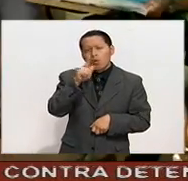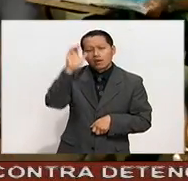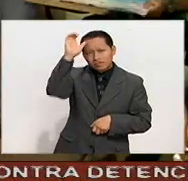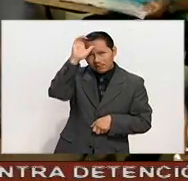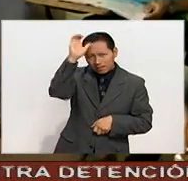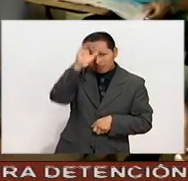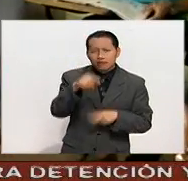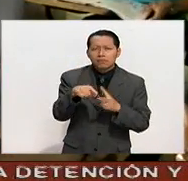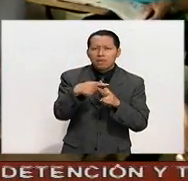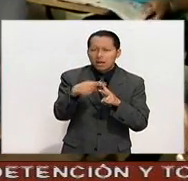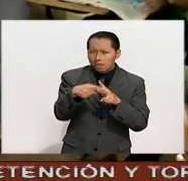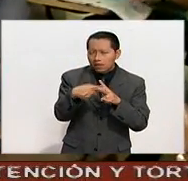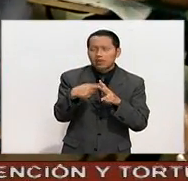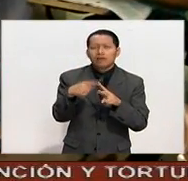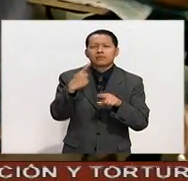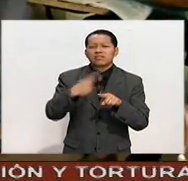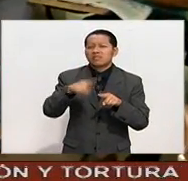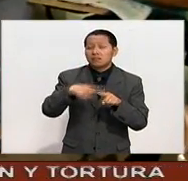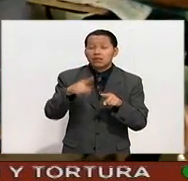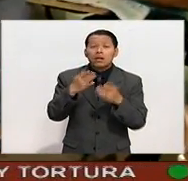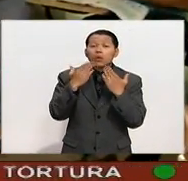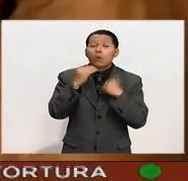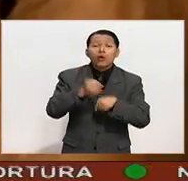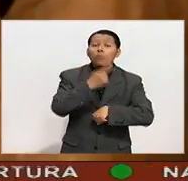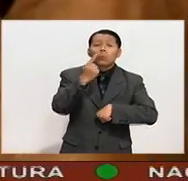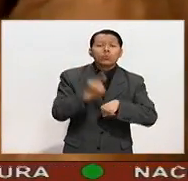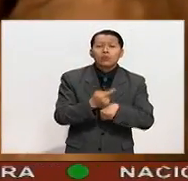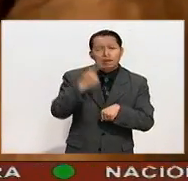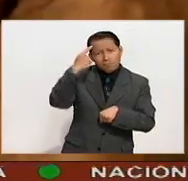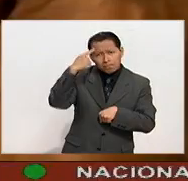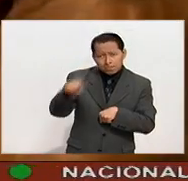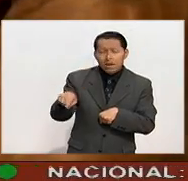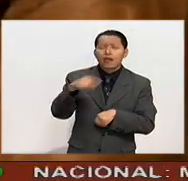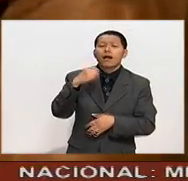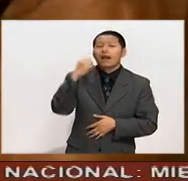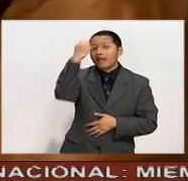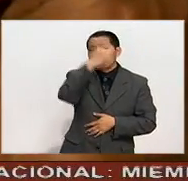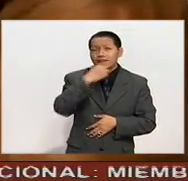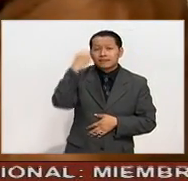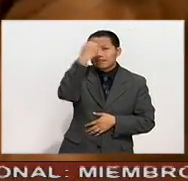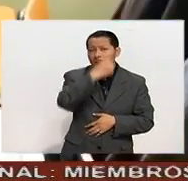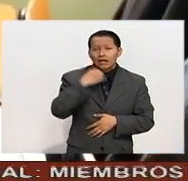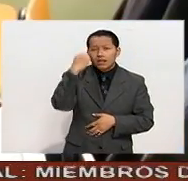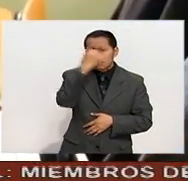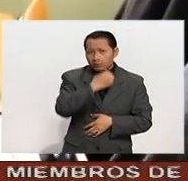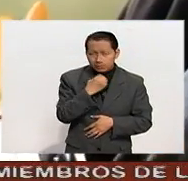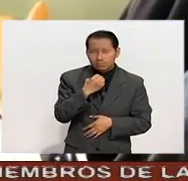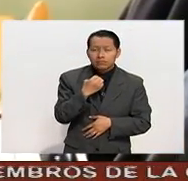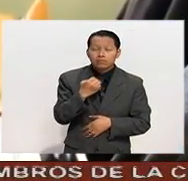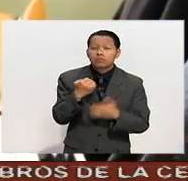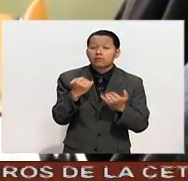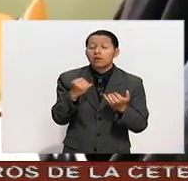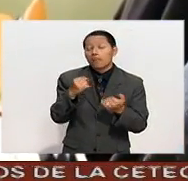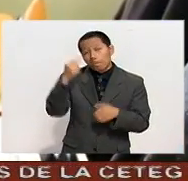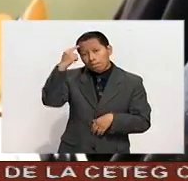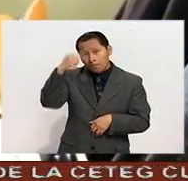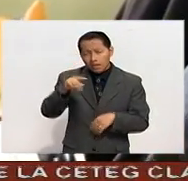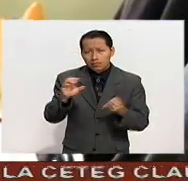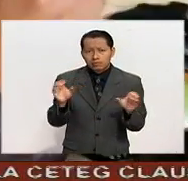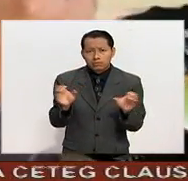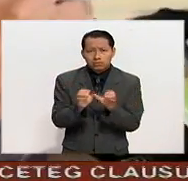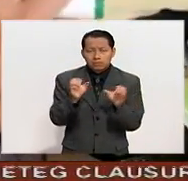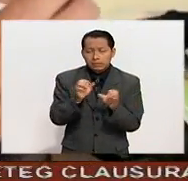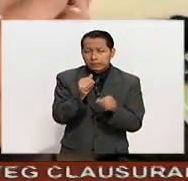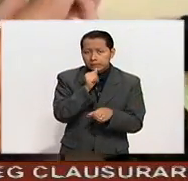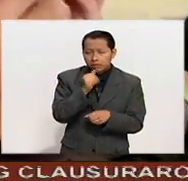matemáticas, pero que simplemente no han tenido la oportunidad de presentar este examen y con ello tener su certificado.